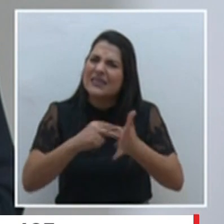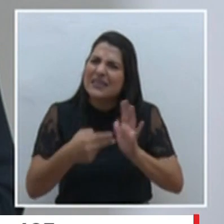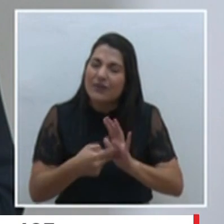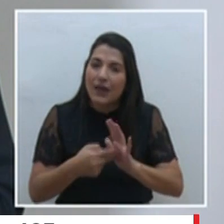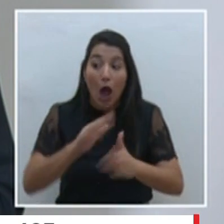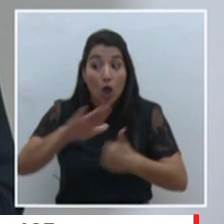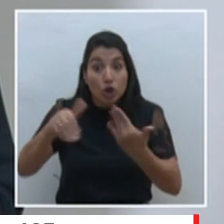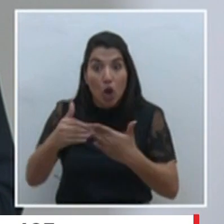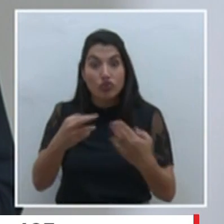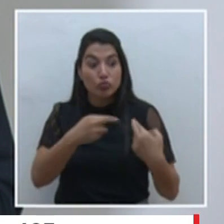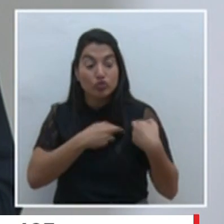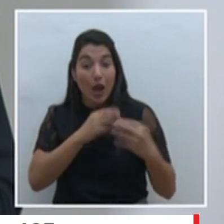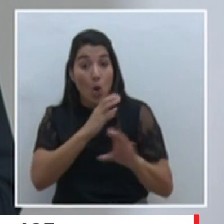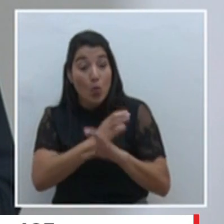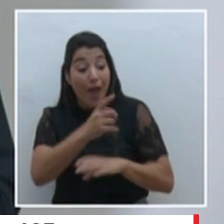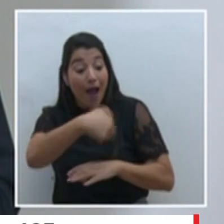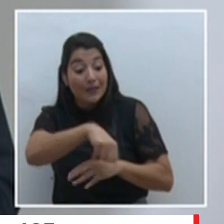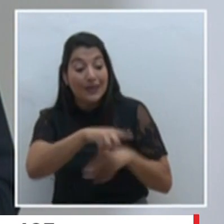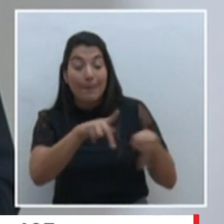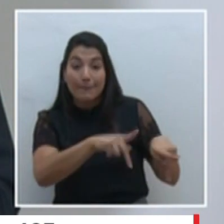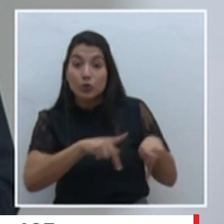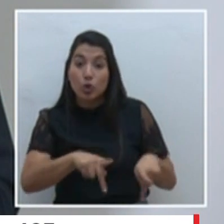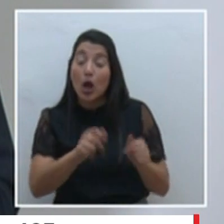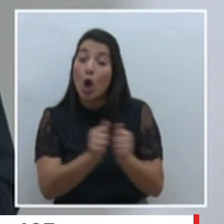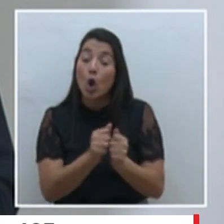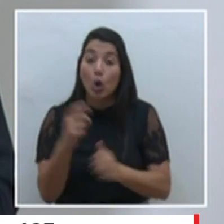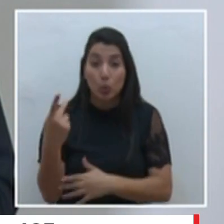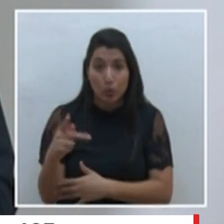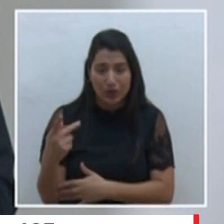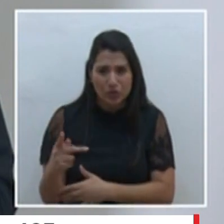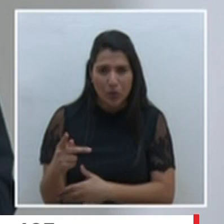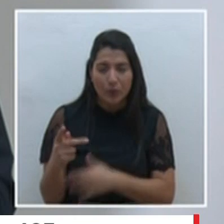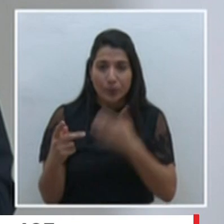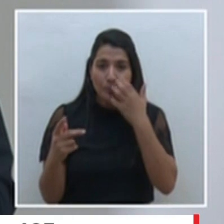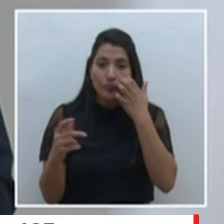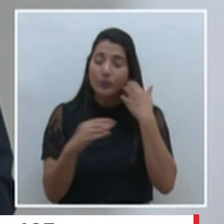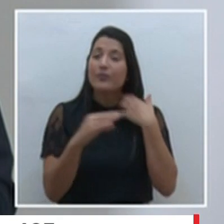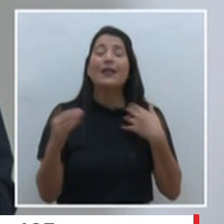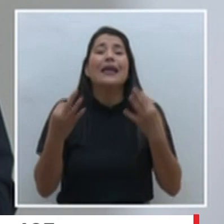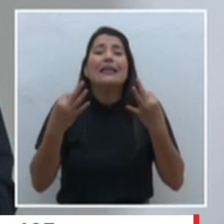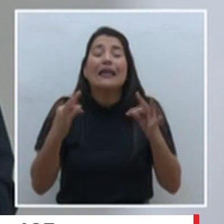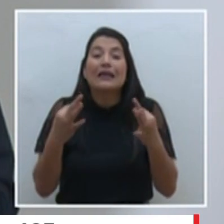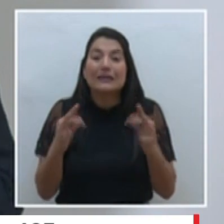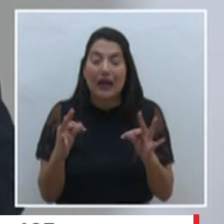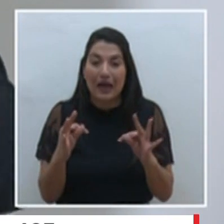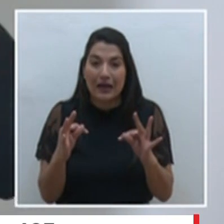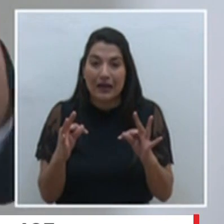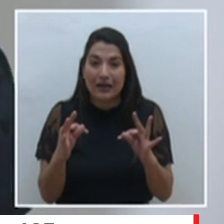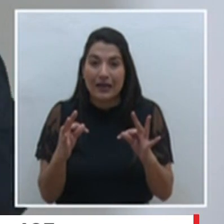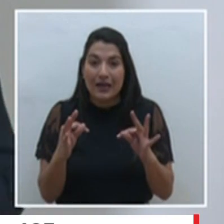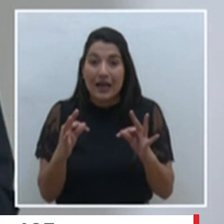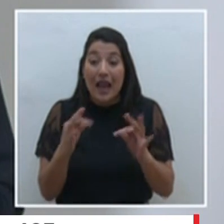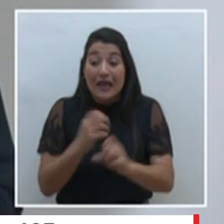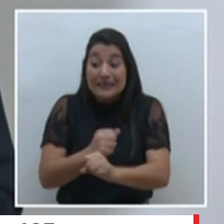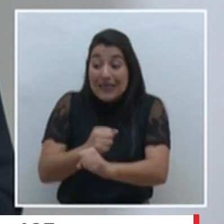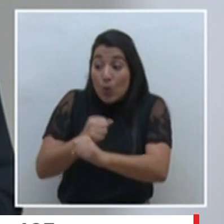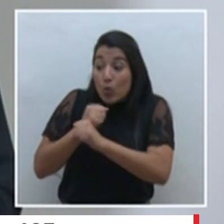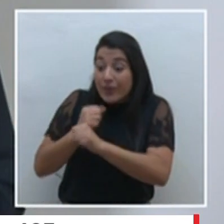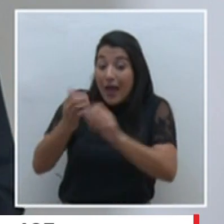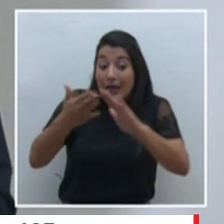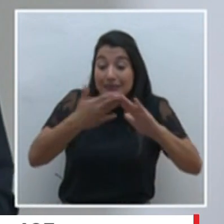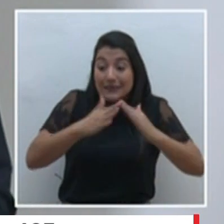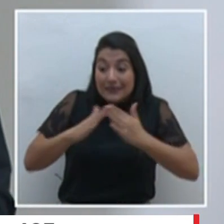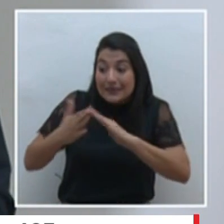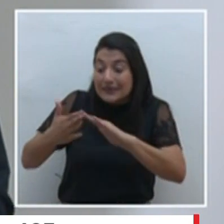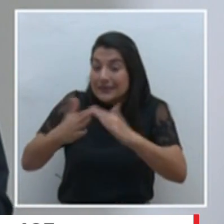todos, tratar de que esa seguridad ciudadana se transmita